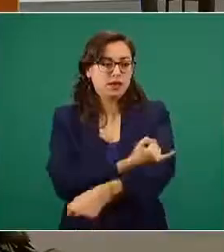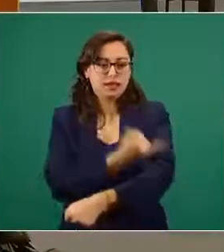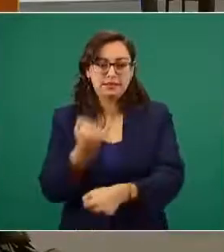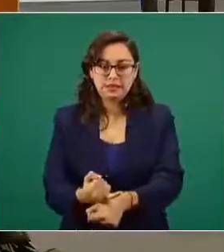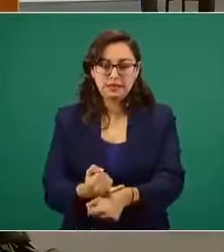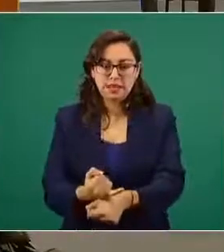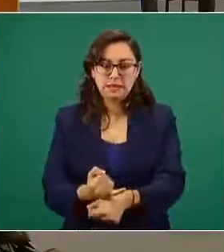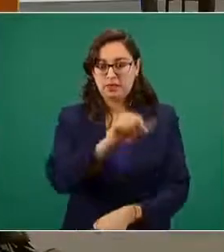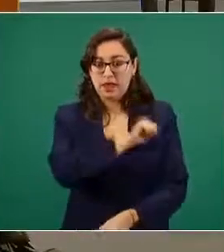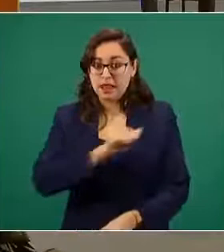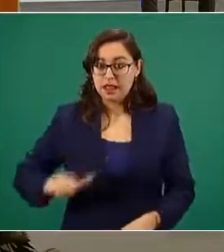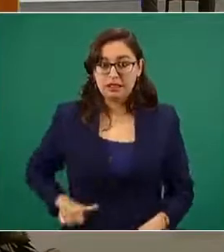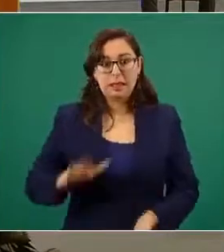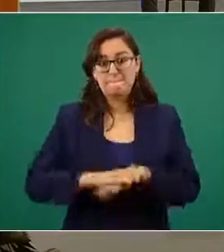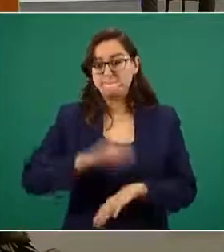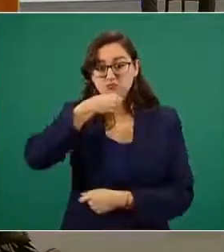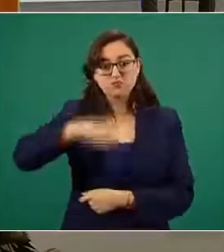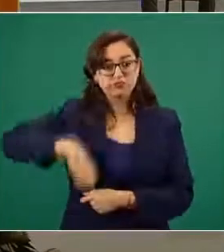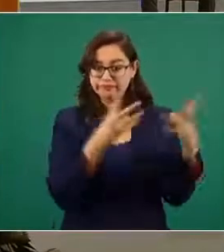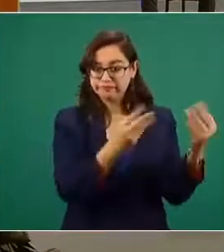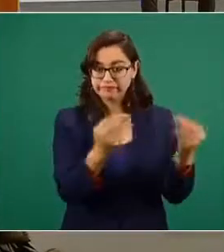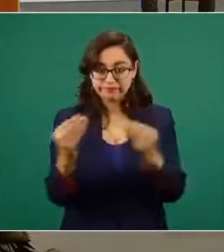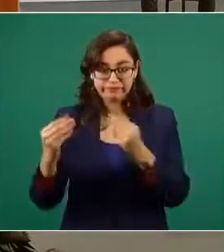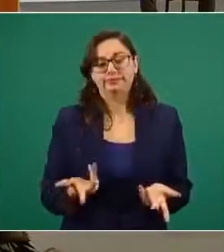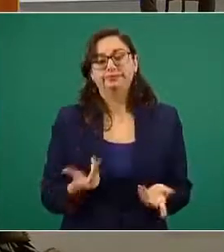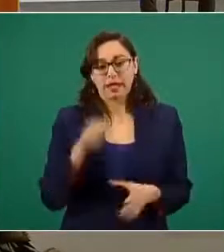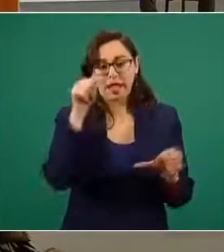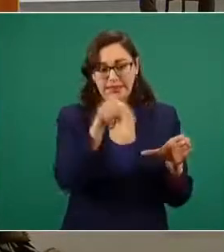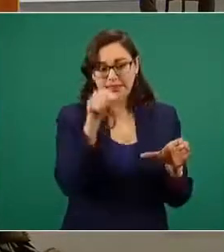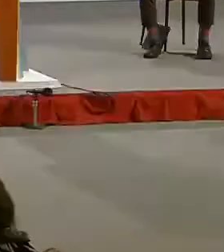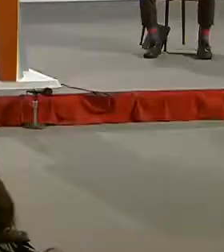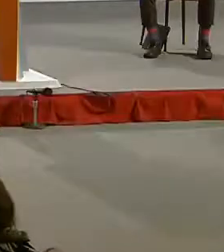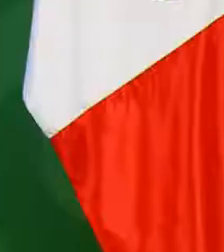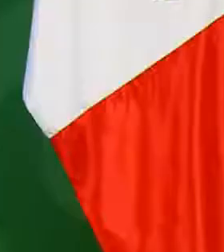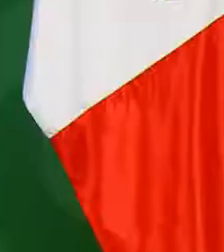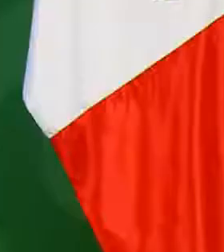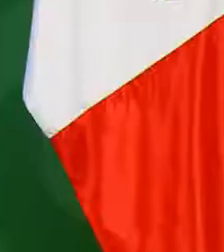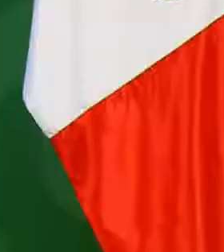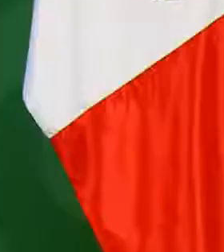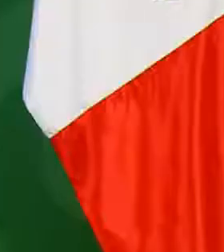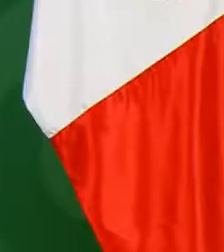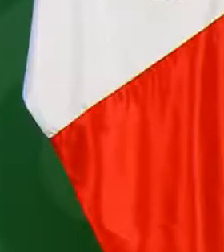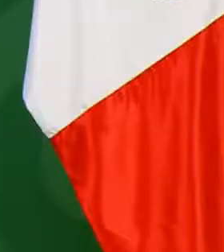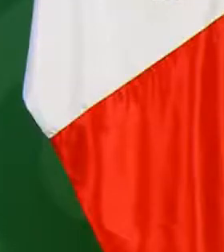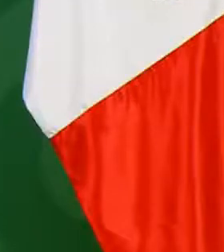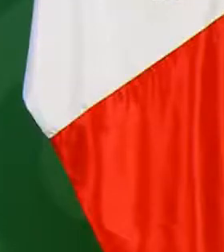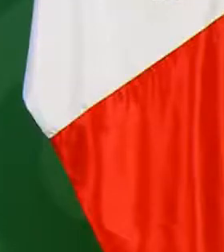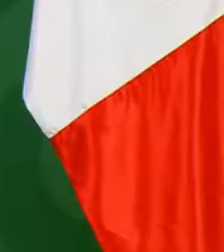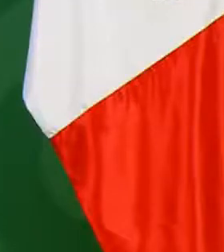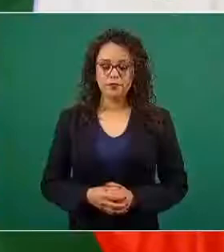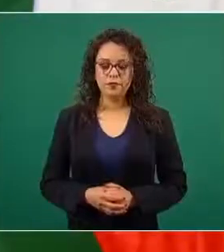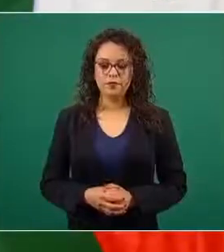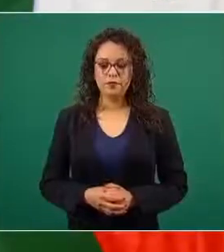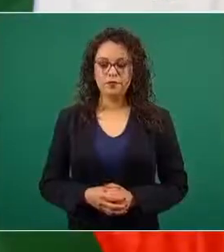la demarcación territorial que tiene más adultos mayores. Entonces, ahí son muchas brigadas, pero siempre con la meta de 300